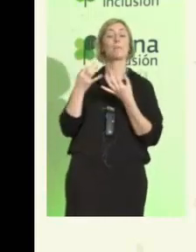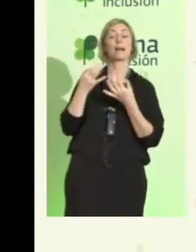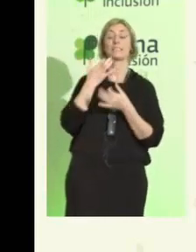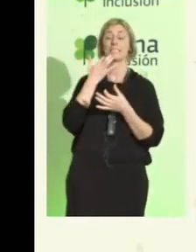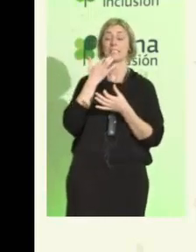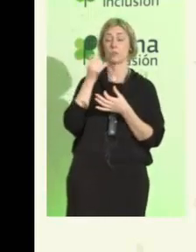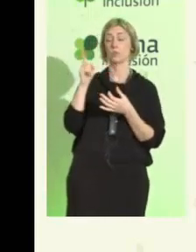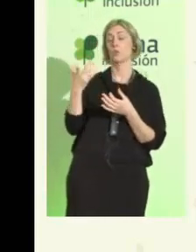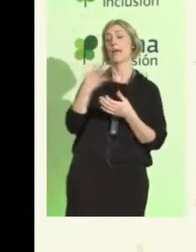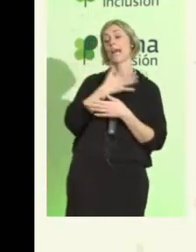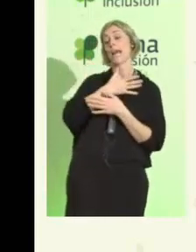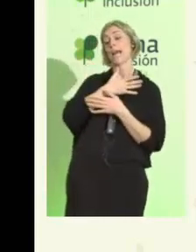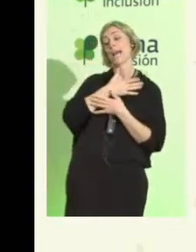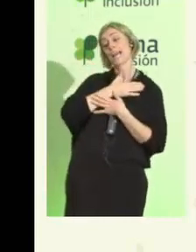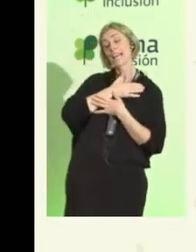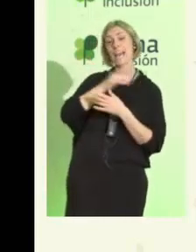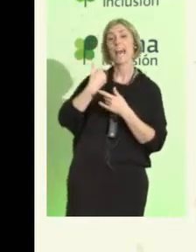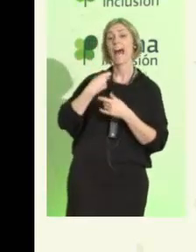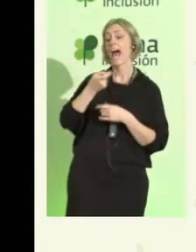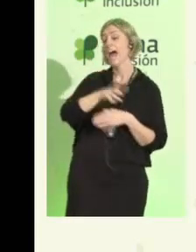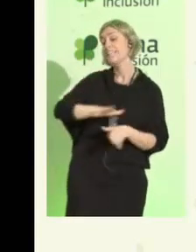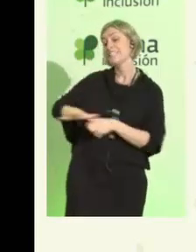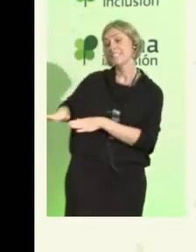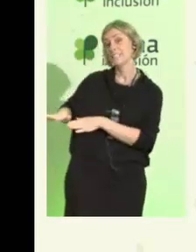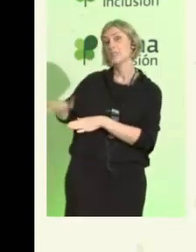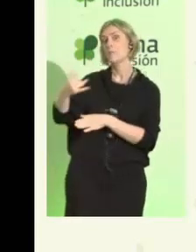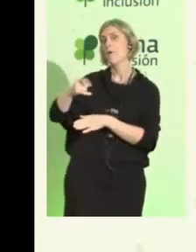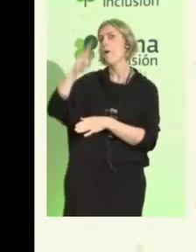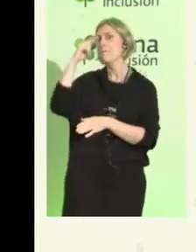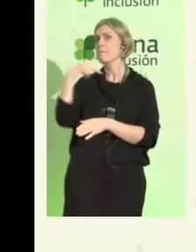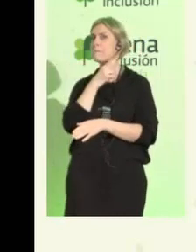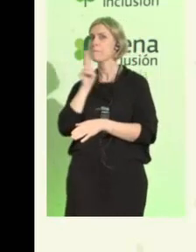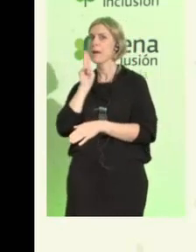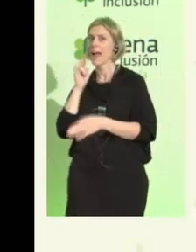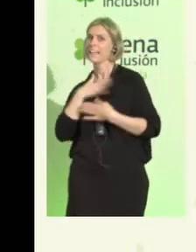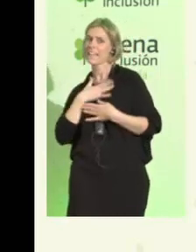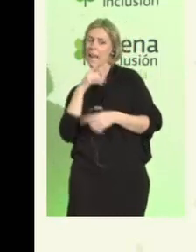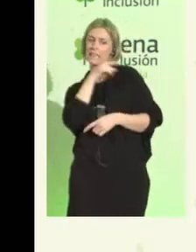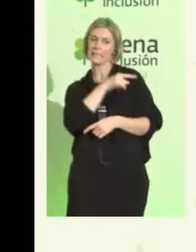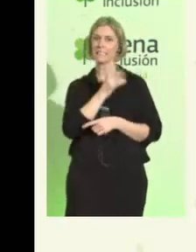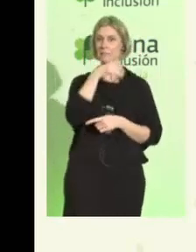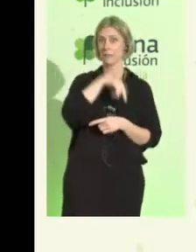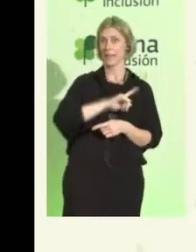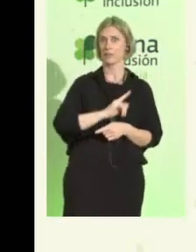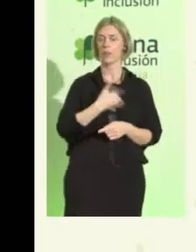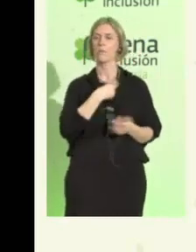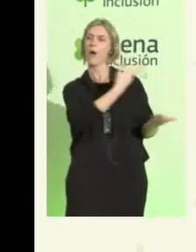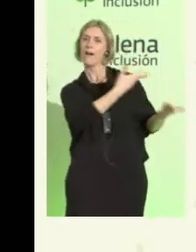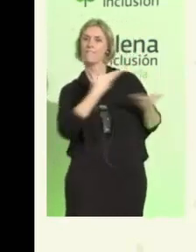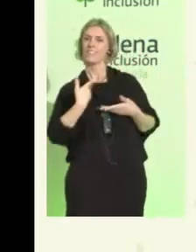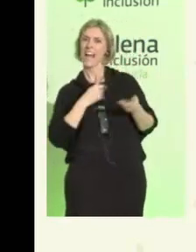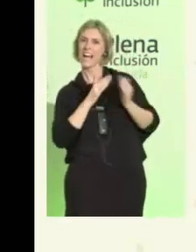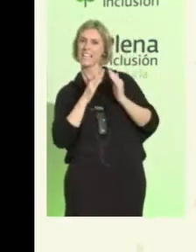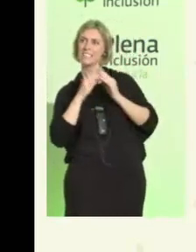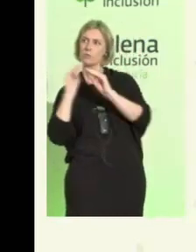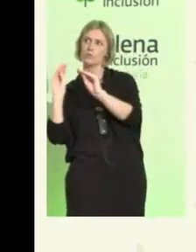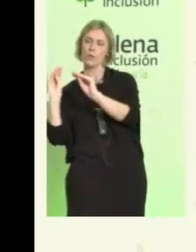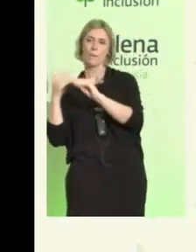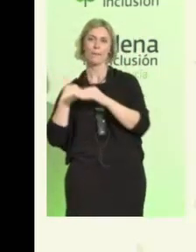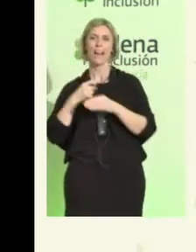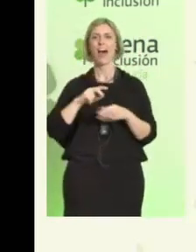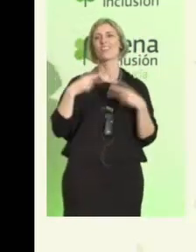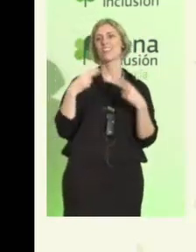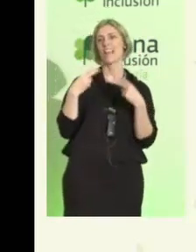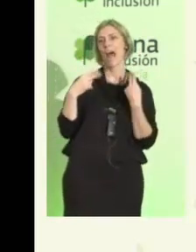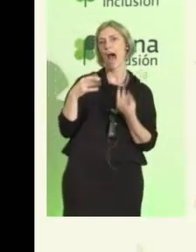Entonces las madres de estos niños empezaron a invitar a Mada a tomar el té o a cenar. Y empezó a pasar tiempo